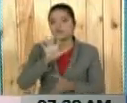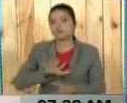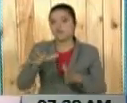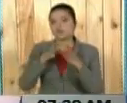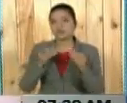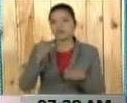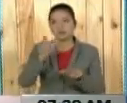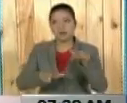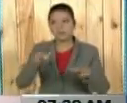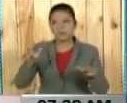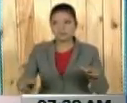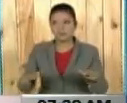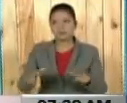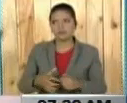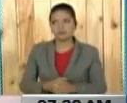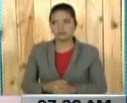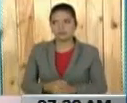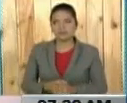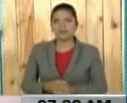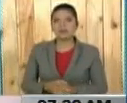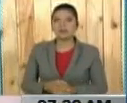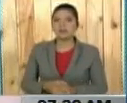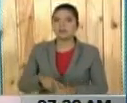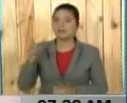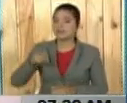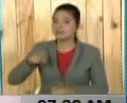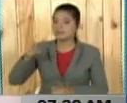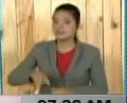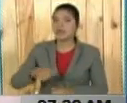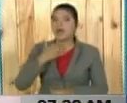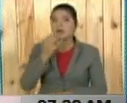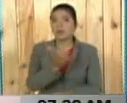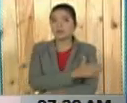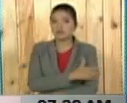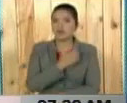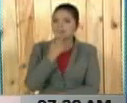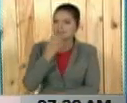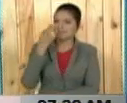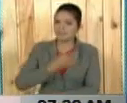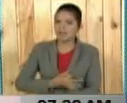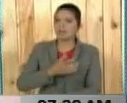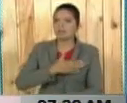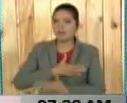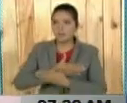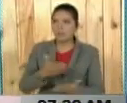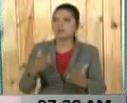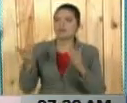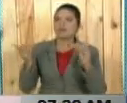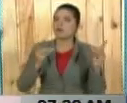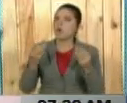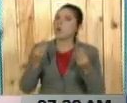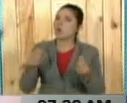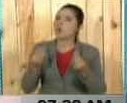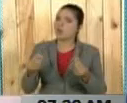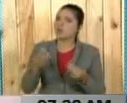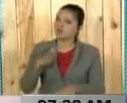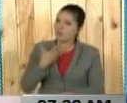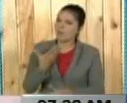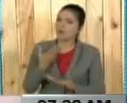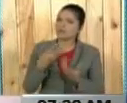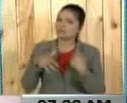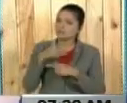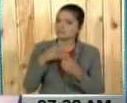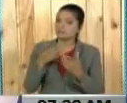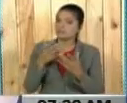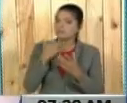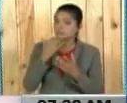usuarias a través de las redes sociales. Profesora, necesitan y requieren una oposición seria que esté dispuesta también a dialogar. ¿Cómo se pudiera manejar esto?